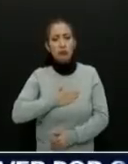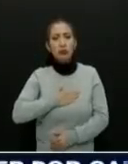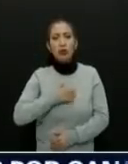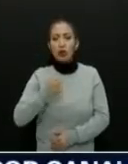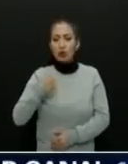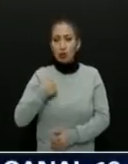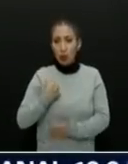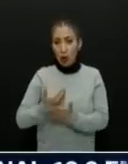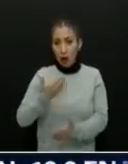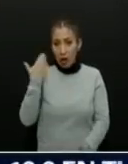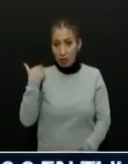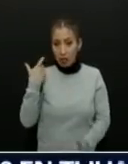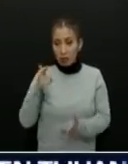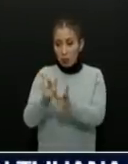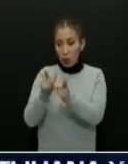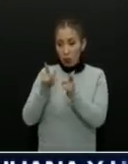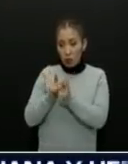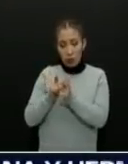Vengo de la oposición,